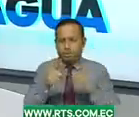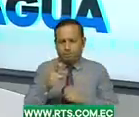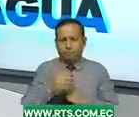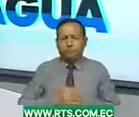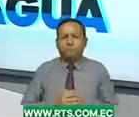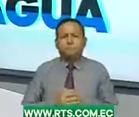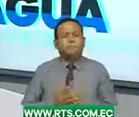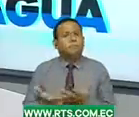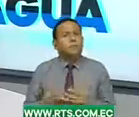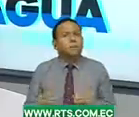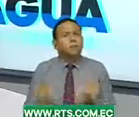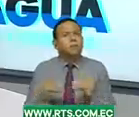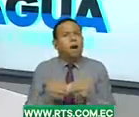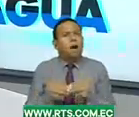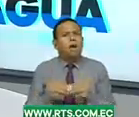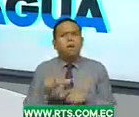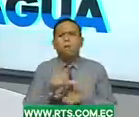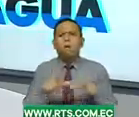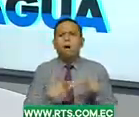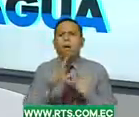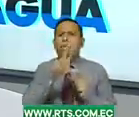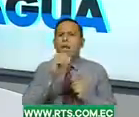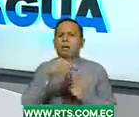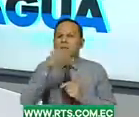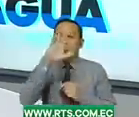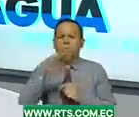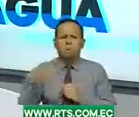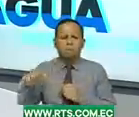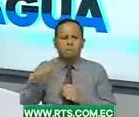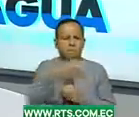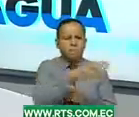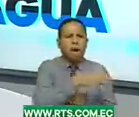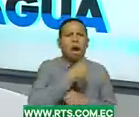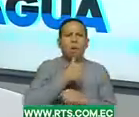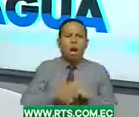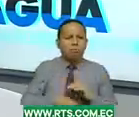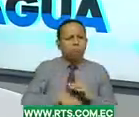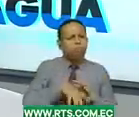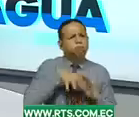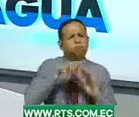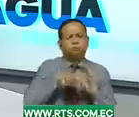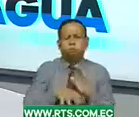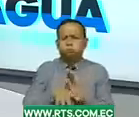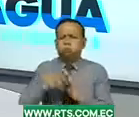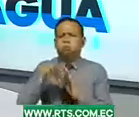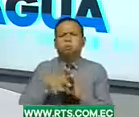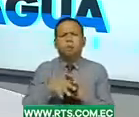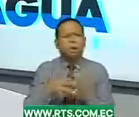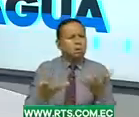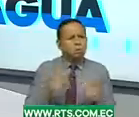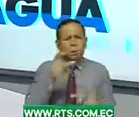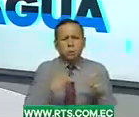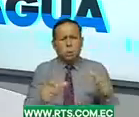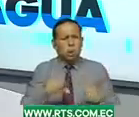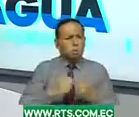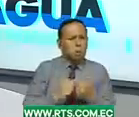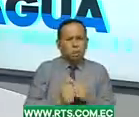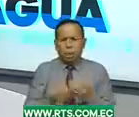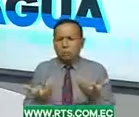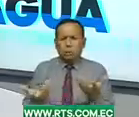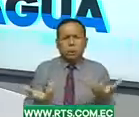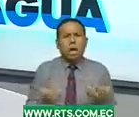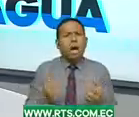de 30 sectores inundados, personas en situación de riesgo y cientos de vehículos averiados forman parte